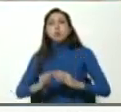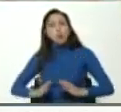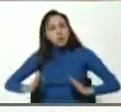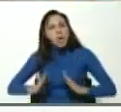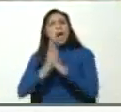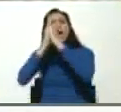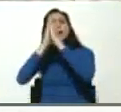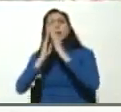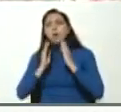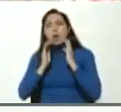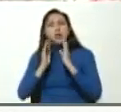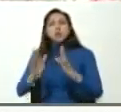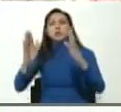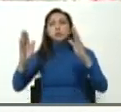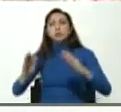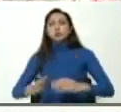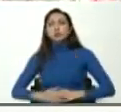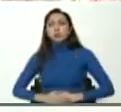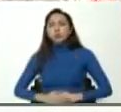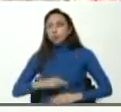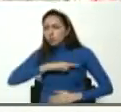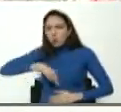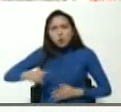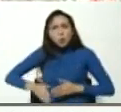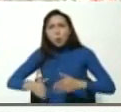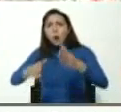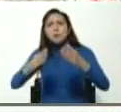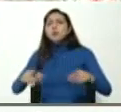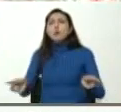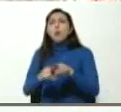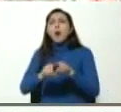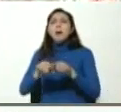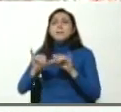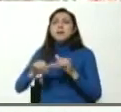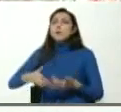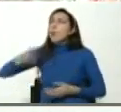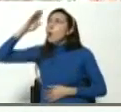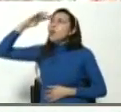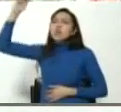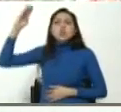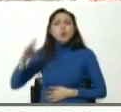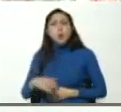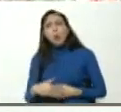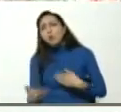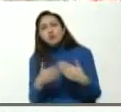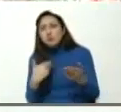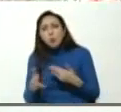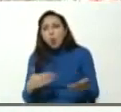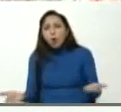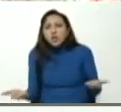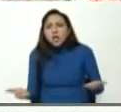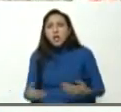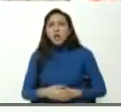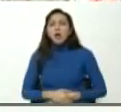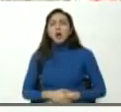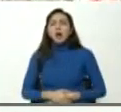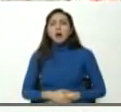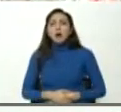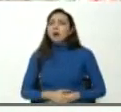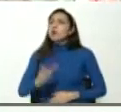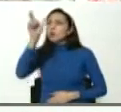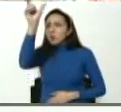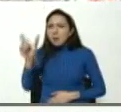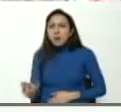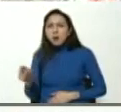bendecido nuestro camino al camino de dios no importa que salga alguien vestido